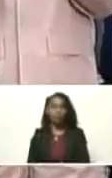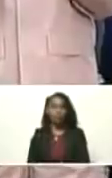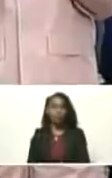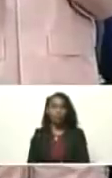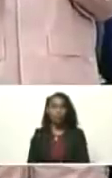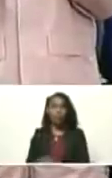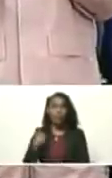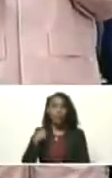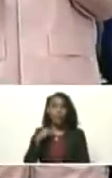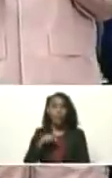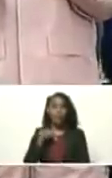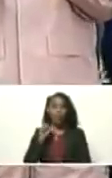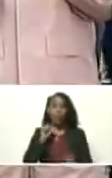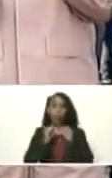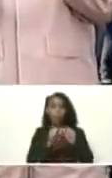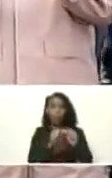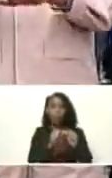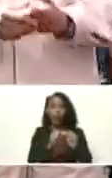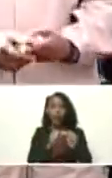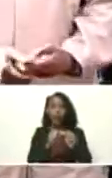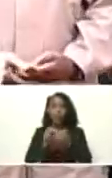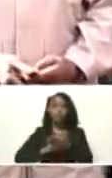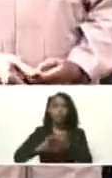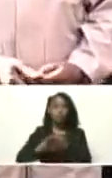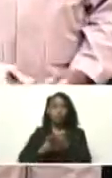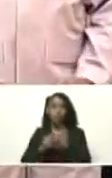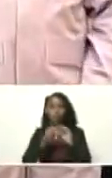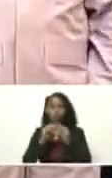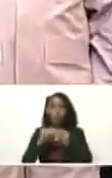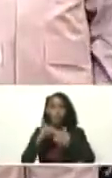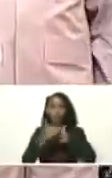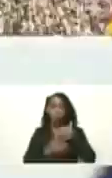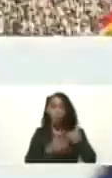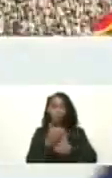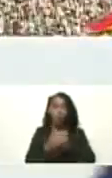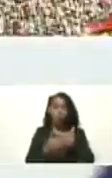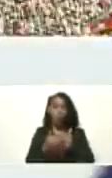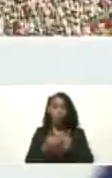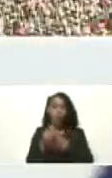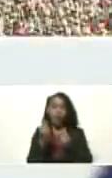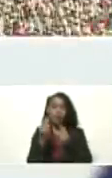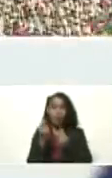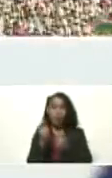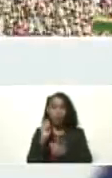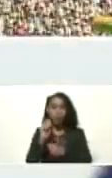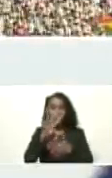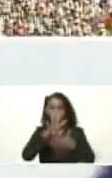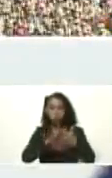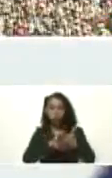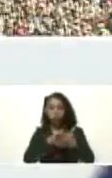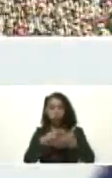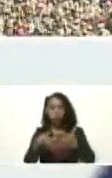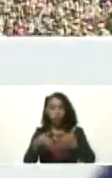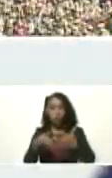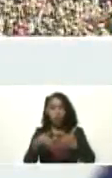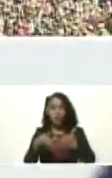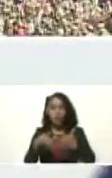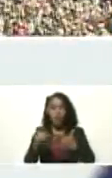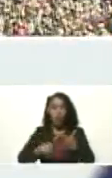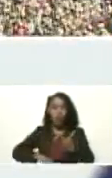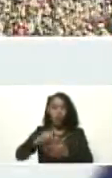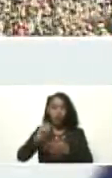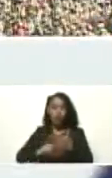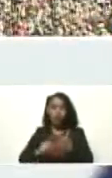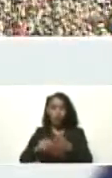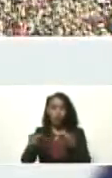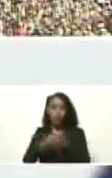Tenemos que seguir recuperando de manera sustentable el salario, las tablas salariales y los contratos